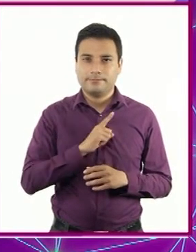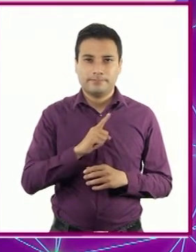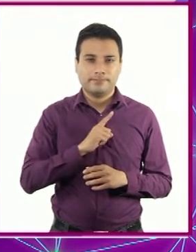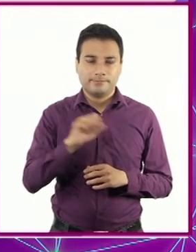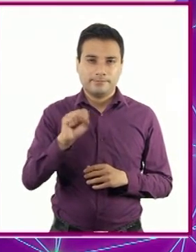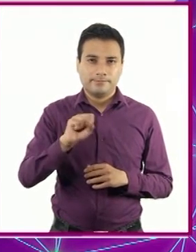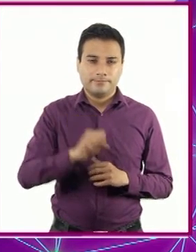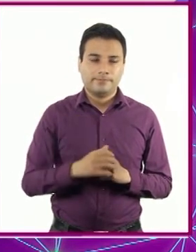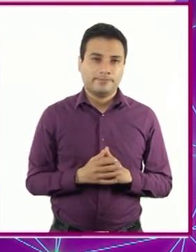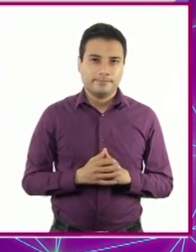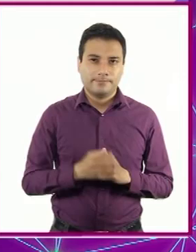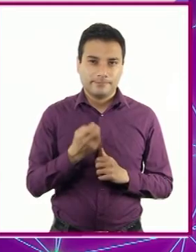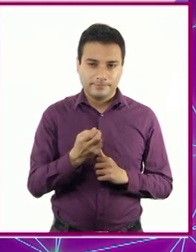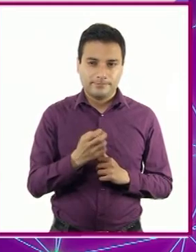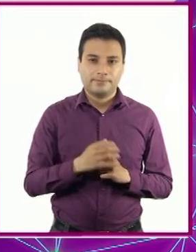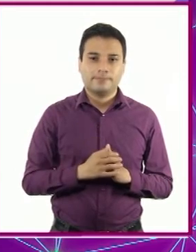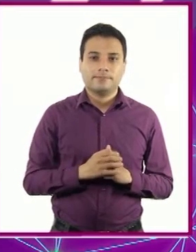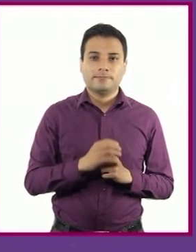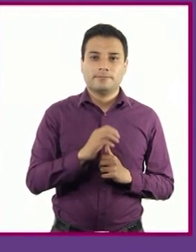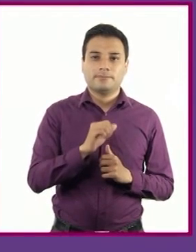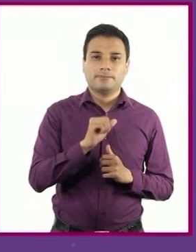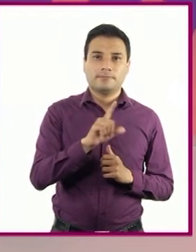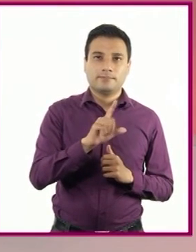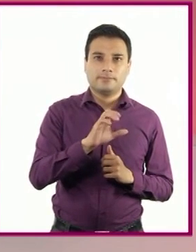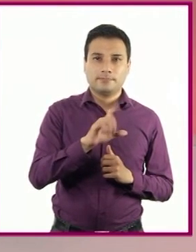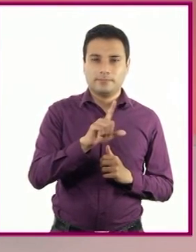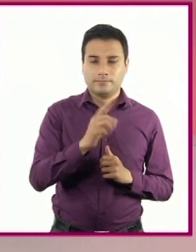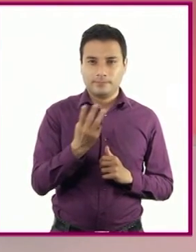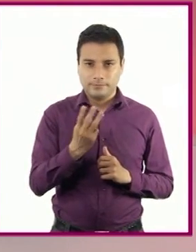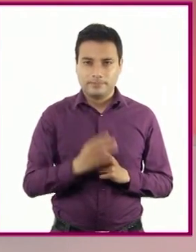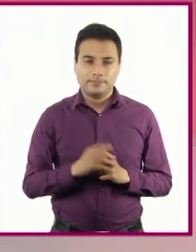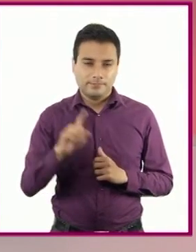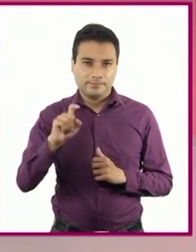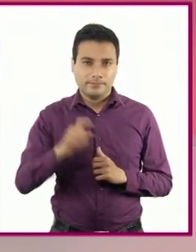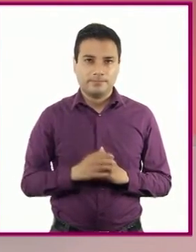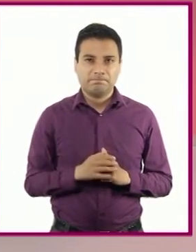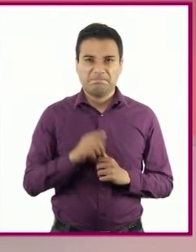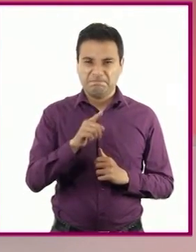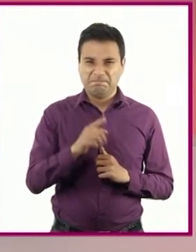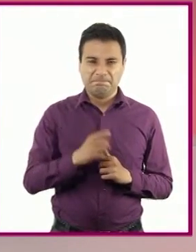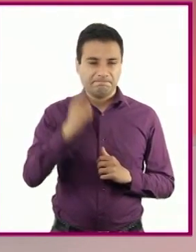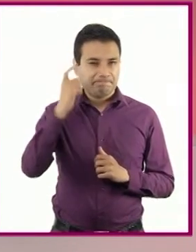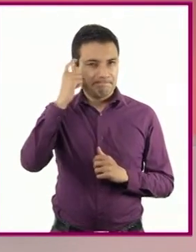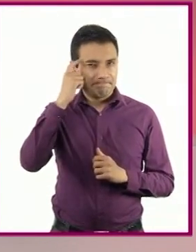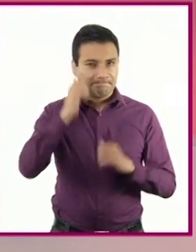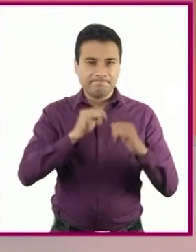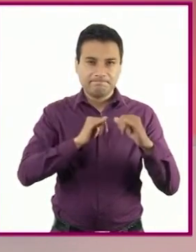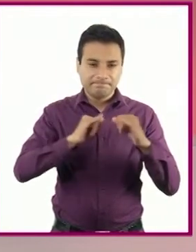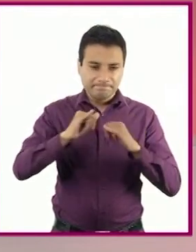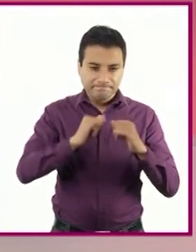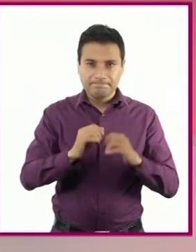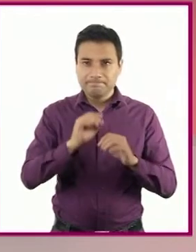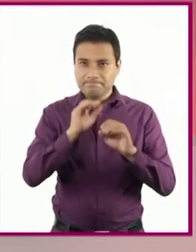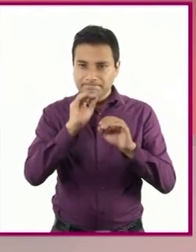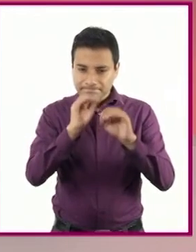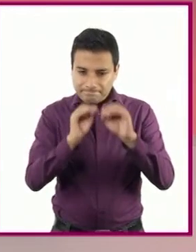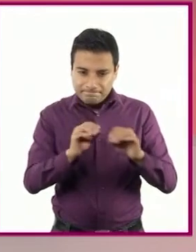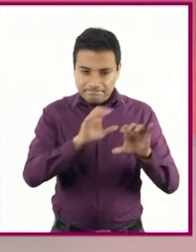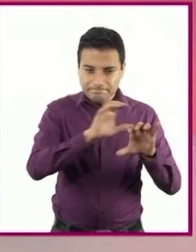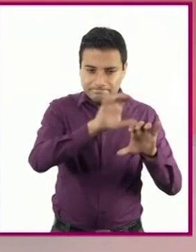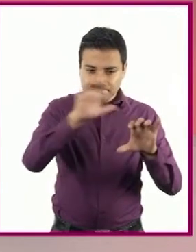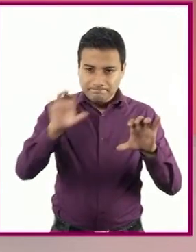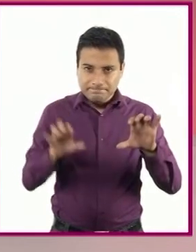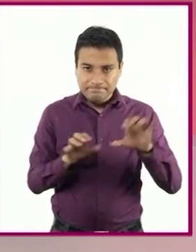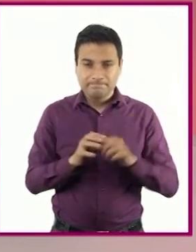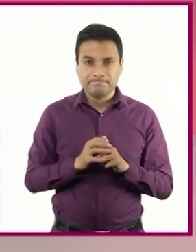sal, que es el cloruro de aluminio y agua. Realicen un mapa mental con los aspectos más relevantes de esta sesión. Si